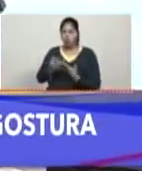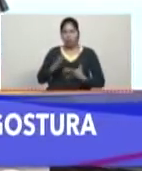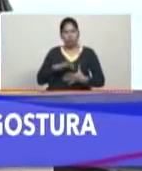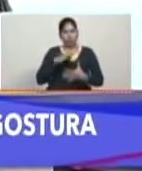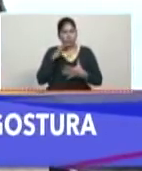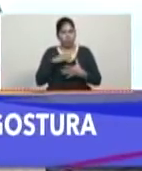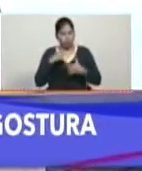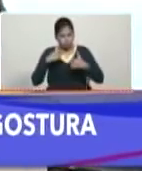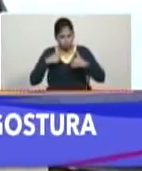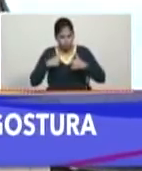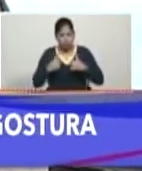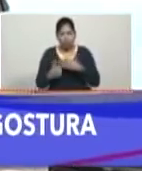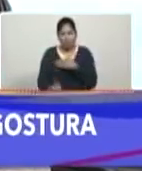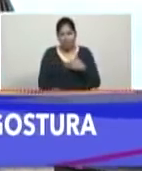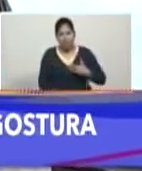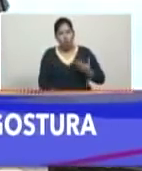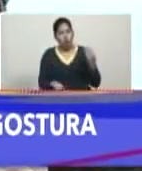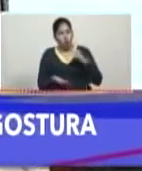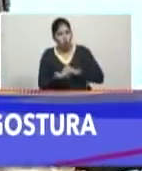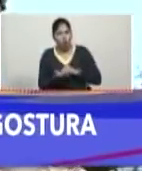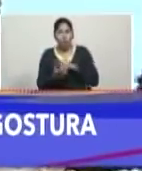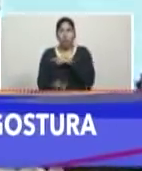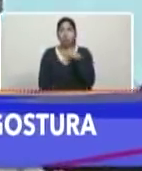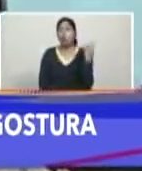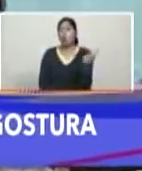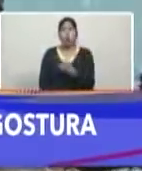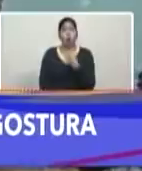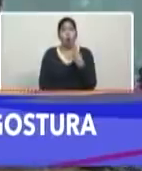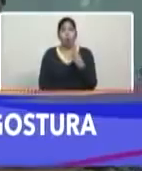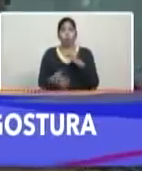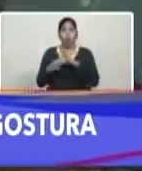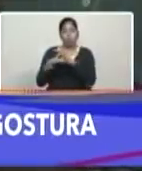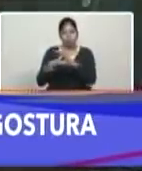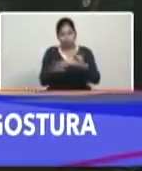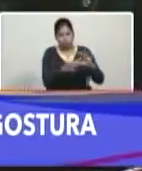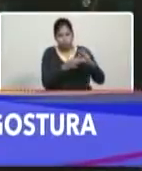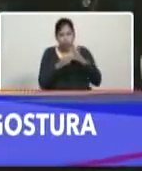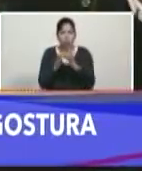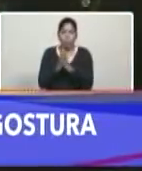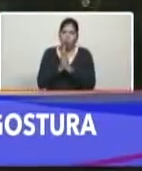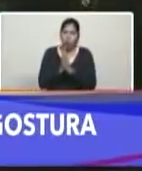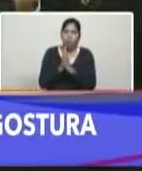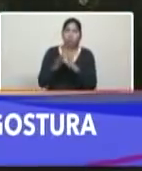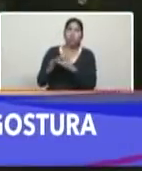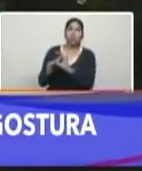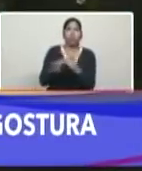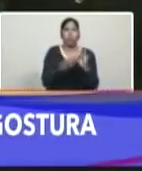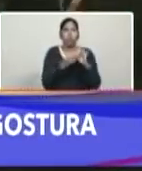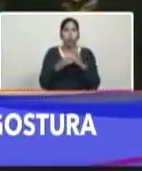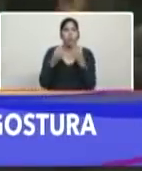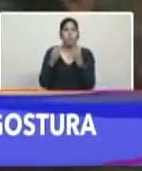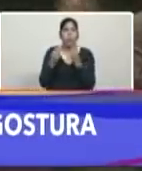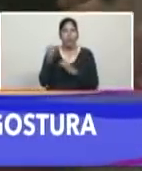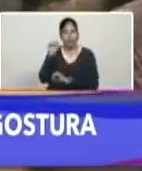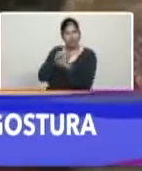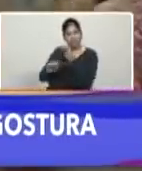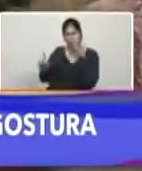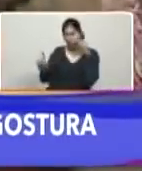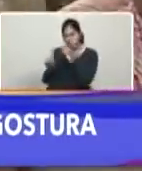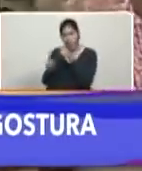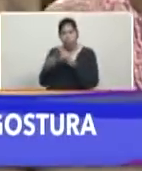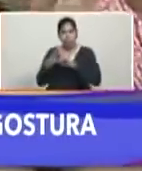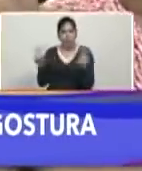yo ratifico mi llamado a la unión nacional, a la unión de los patriotas, para defender el derecho a la paz, a